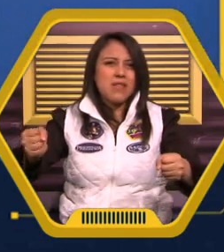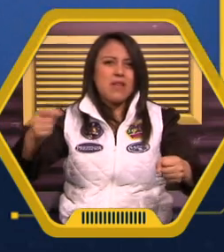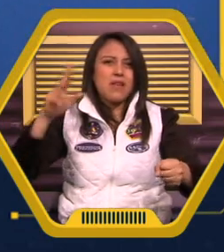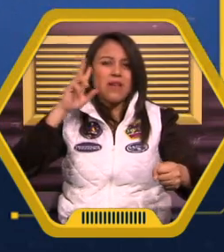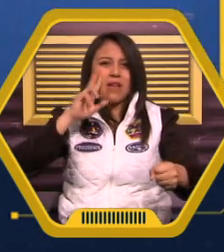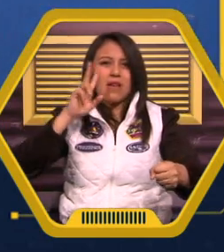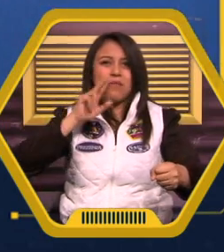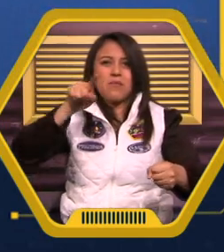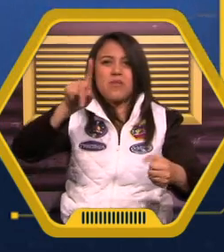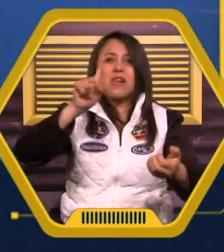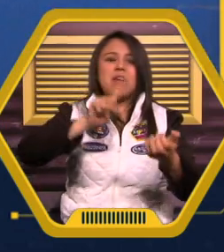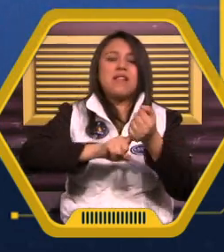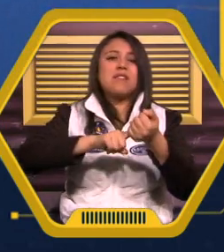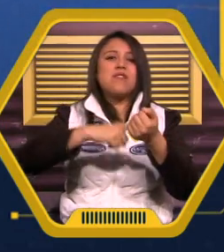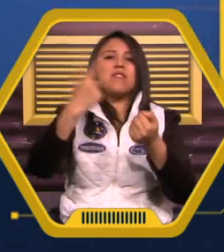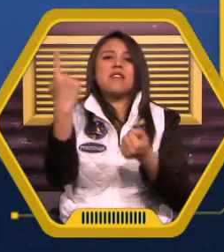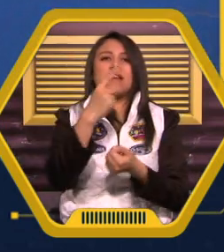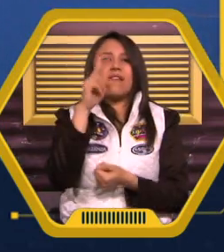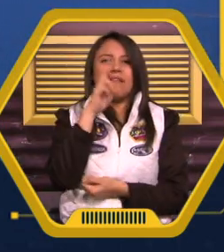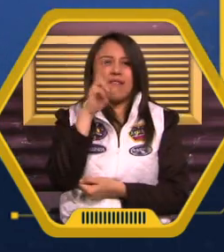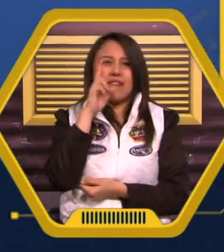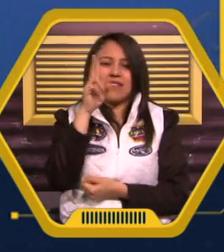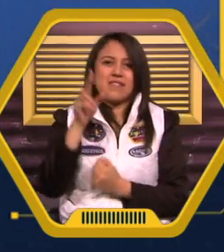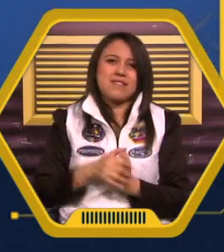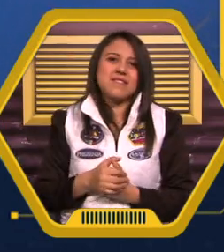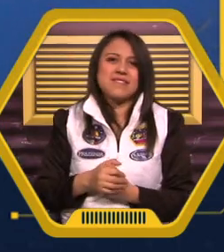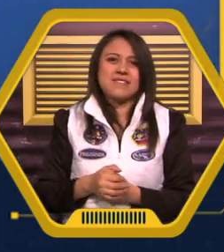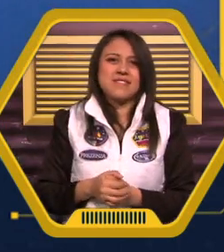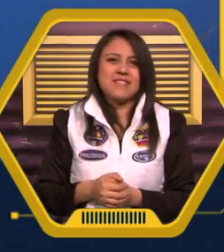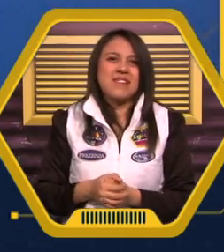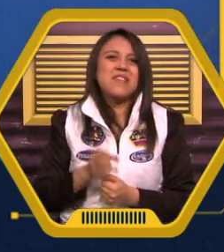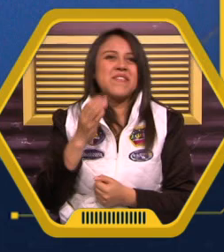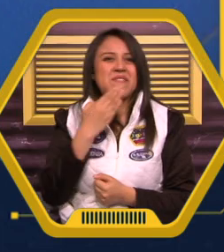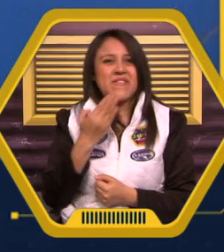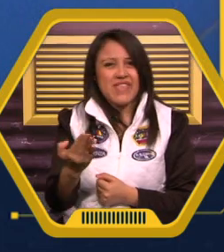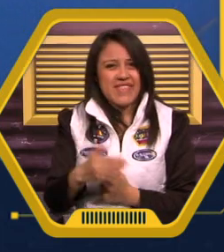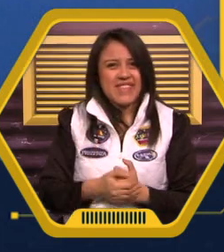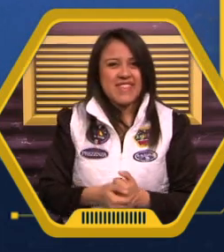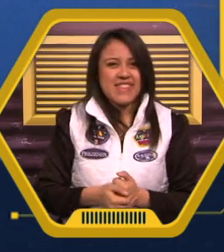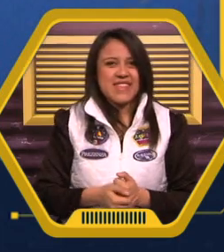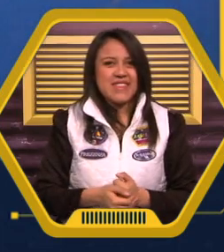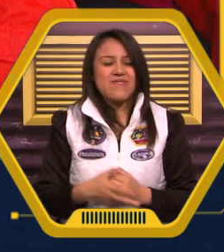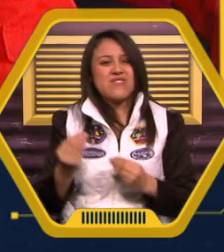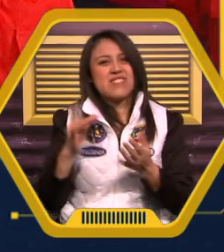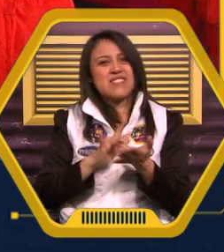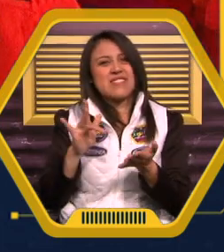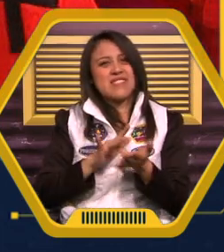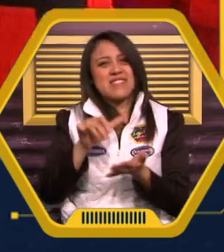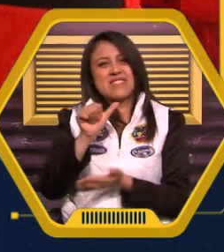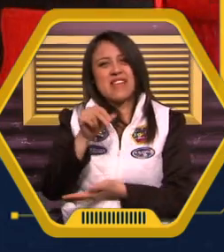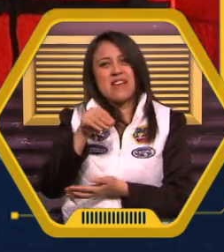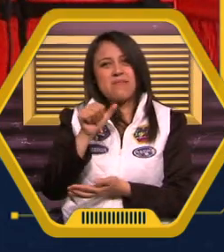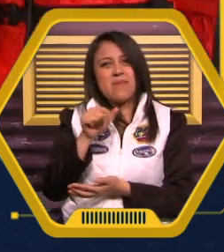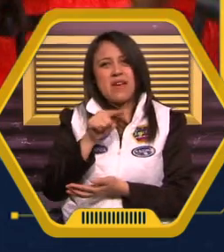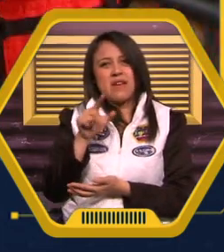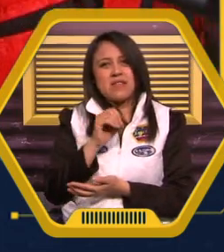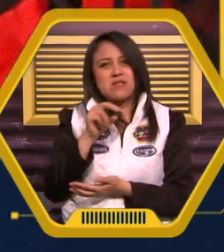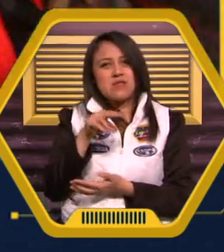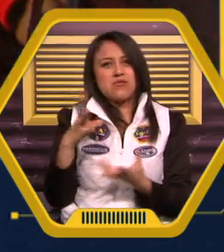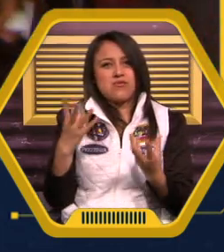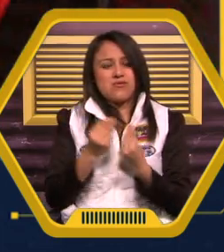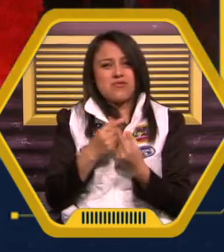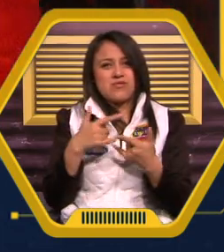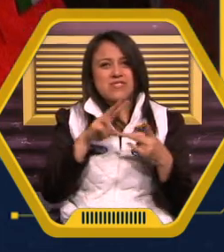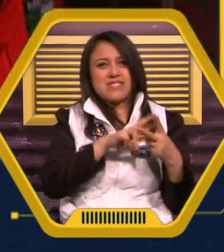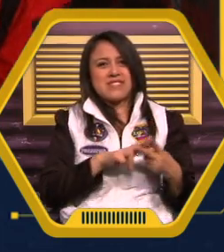pantallas podemos ver lo que está viendo quien está moviendo esto. Muy bien. Y gracias a Amazon. Vamos a encender juntos esa estrella.